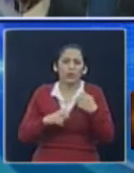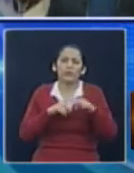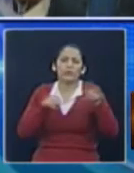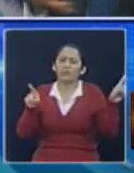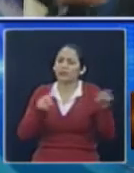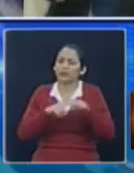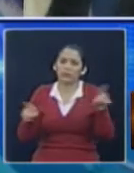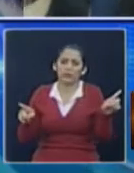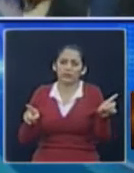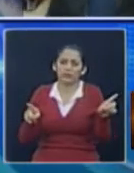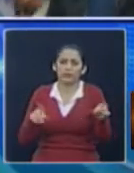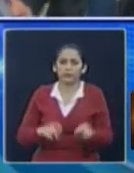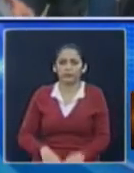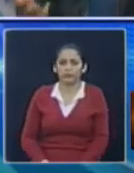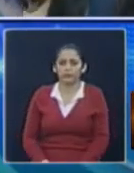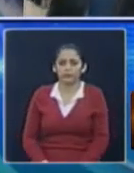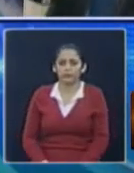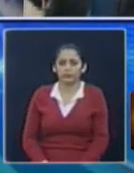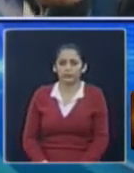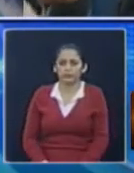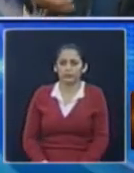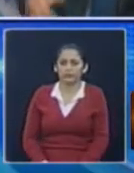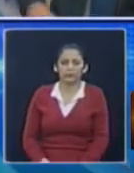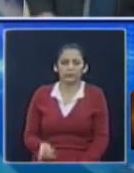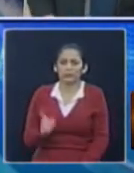tema. ¿Pero no es un tema de coherencia?